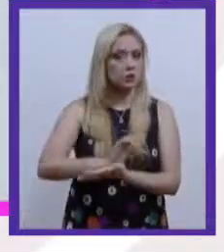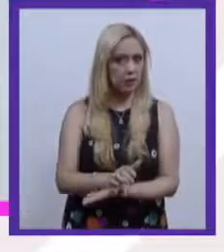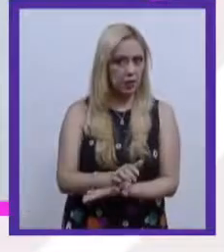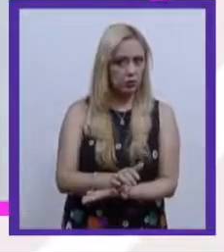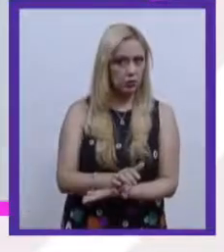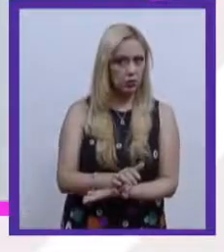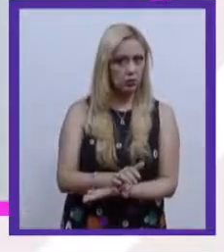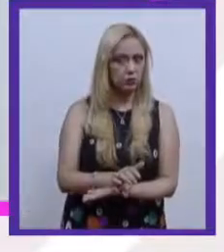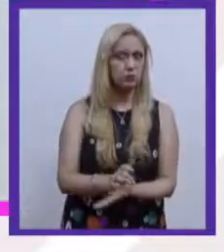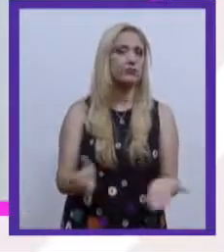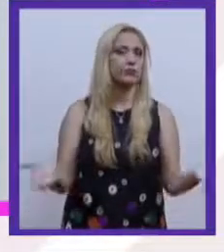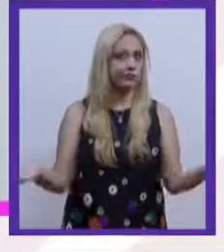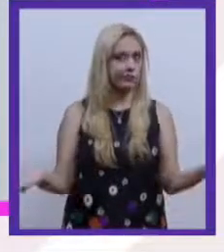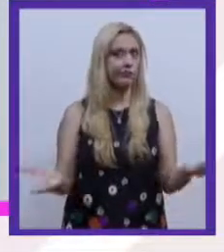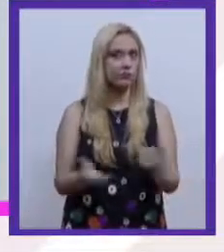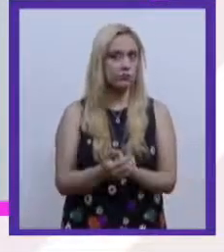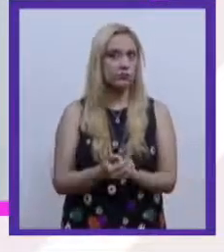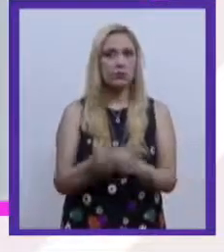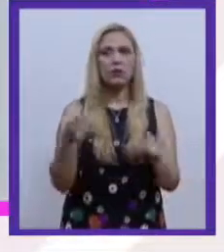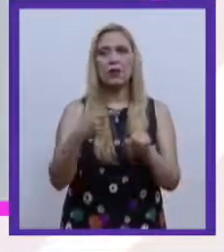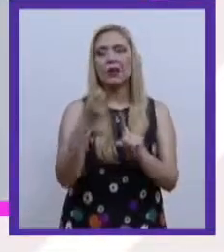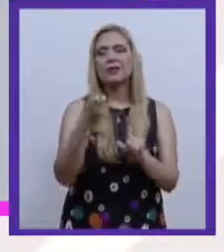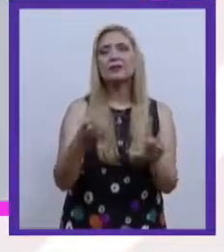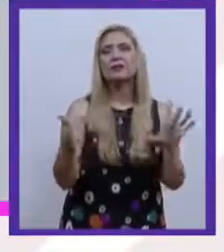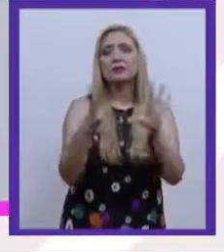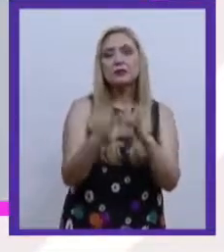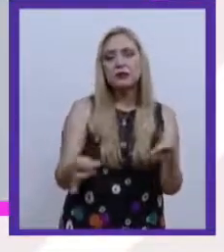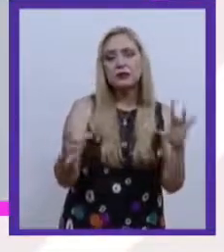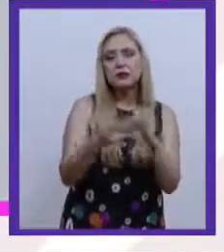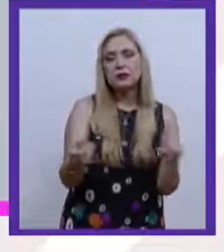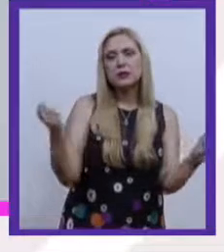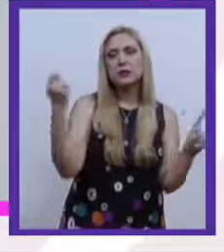discriminación. Entonces, se define, digamos, lo que